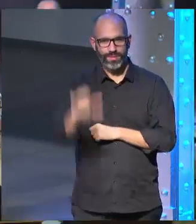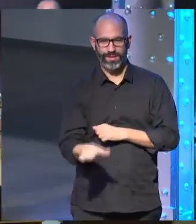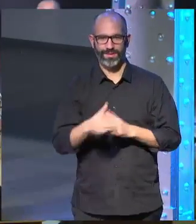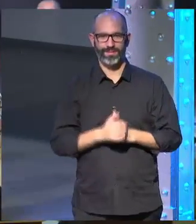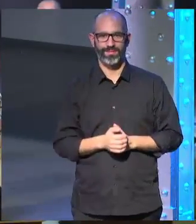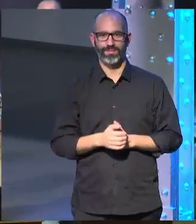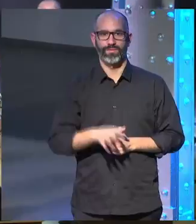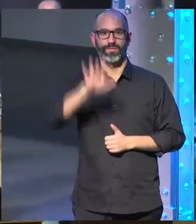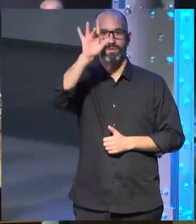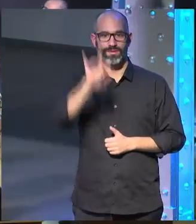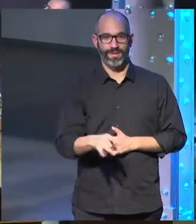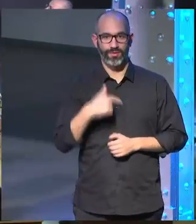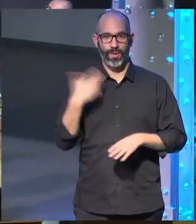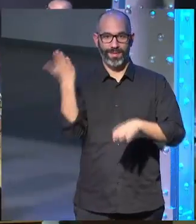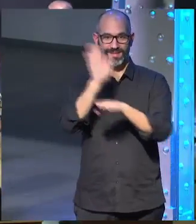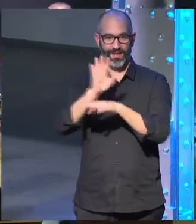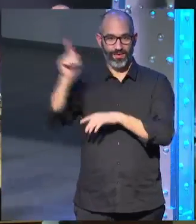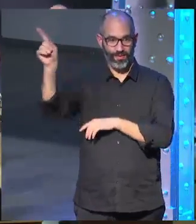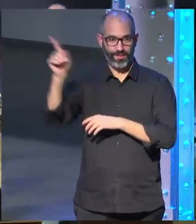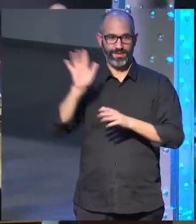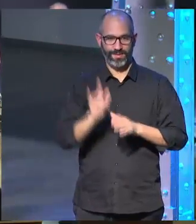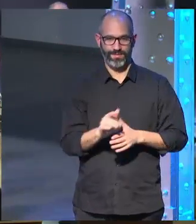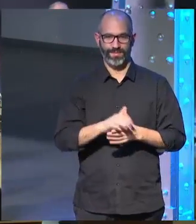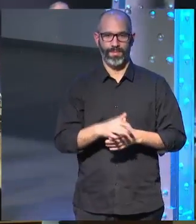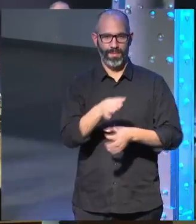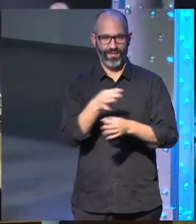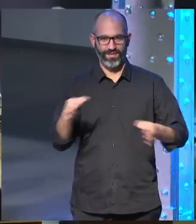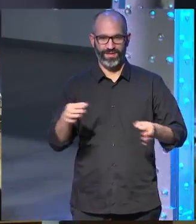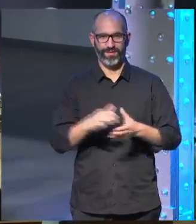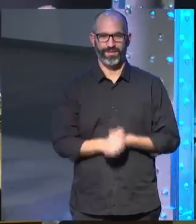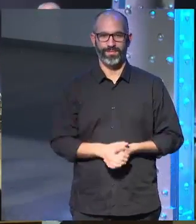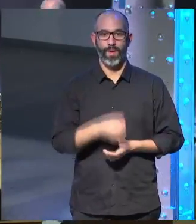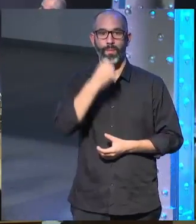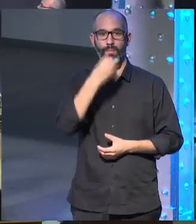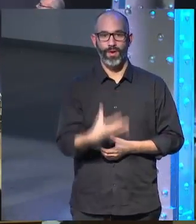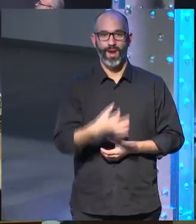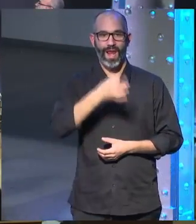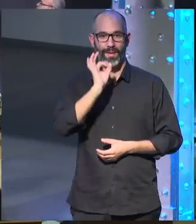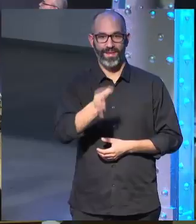Muy bien. No sé si tengo la presentación. Sí. Perfecto. La verdad que